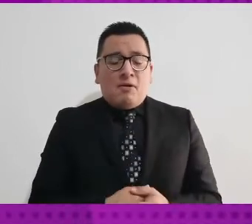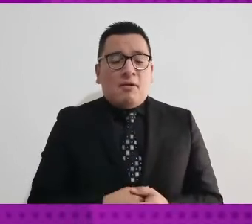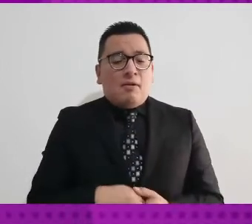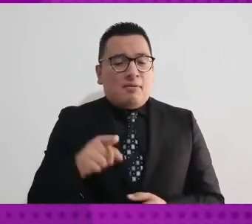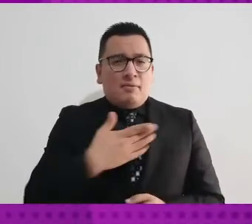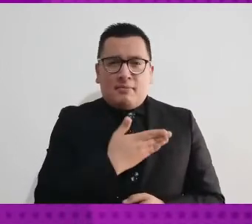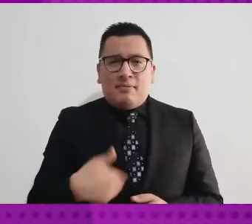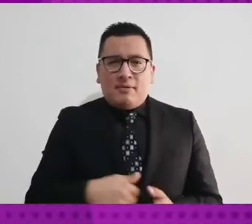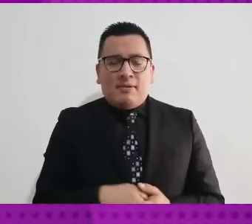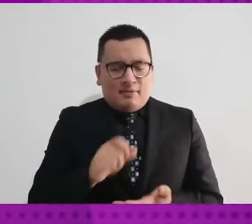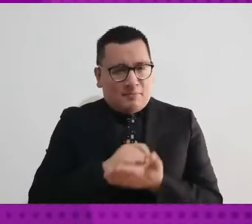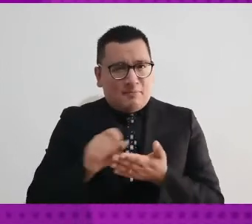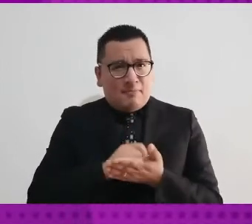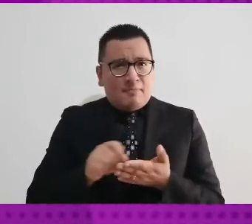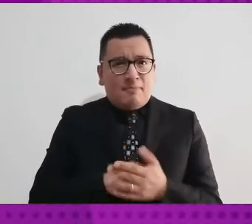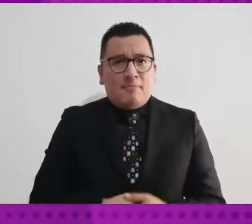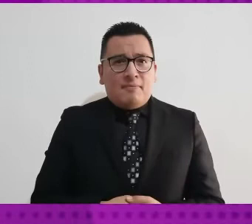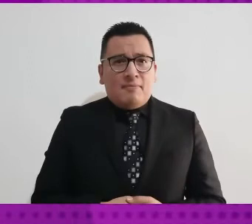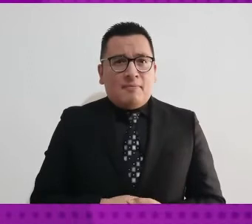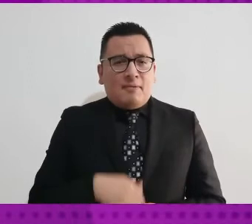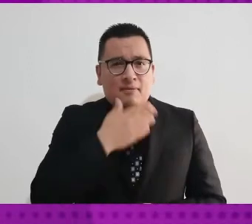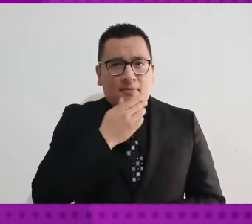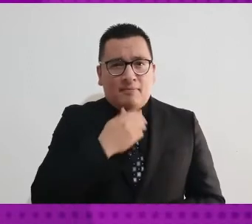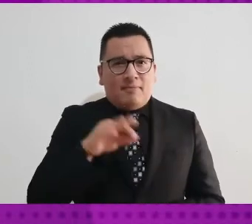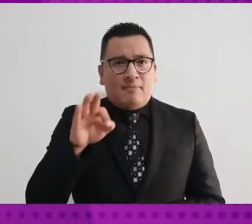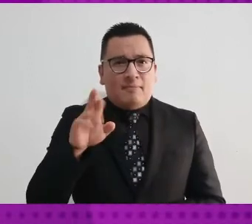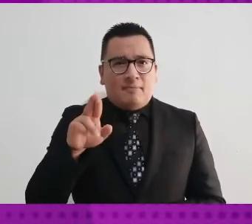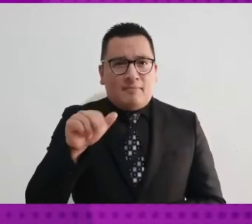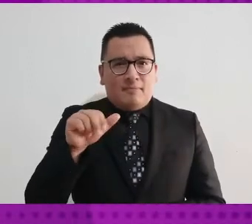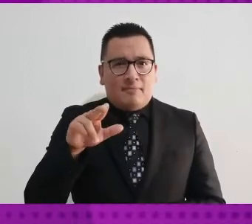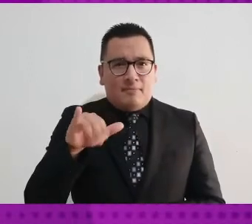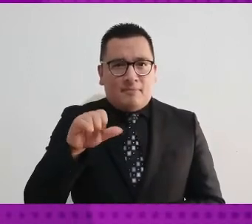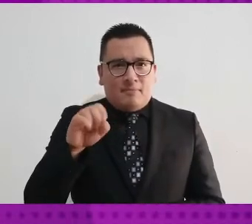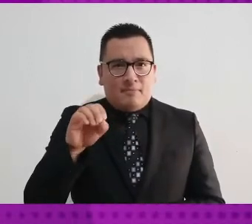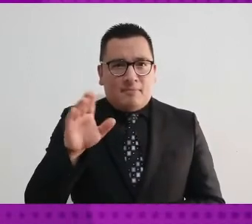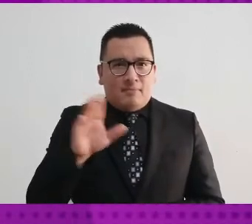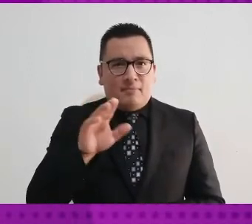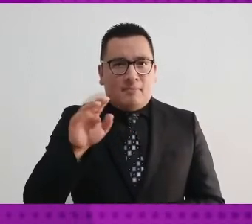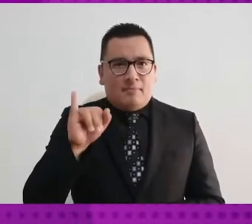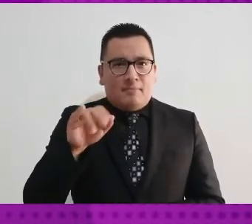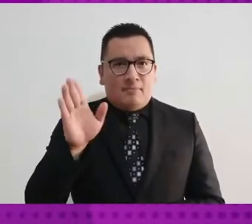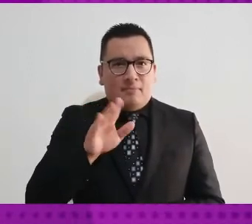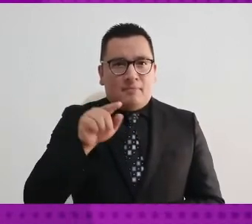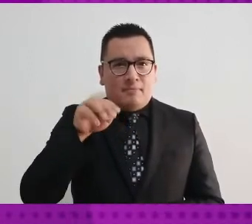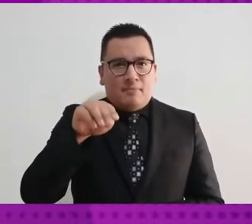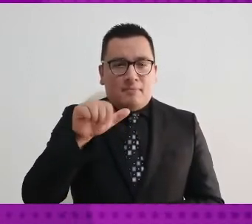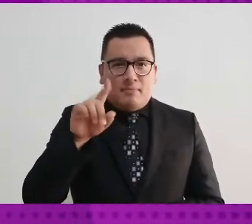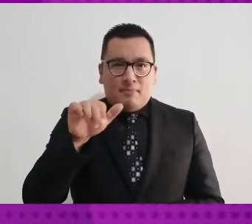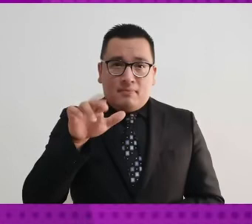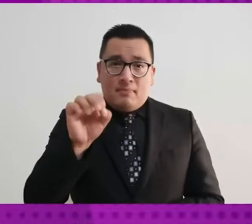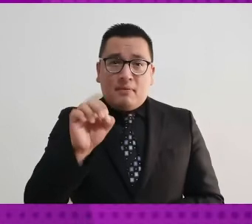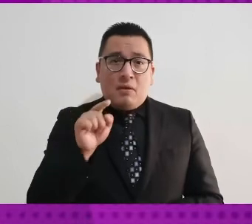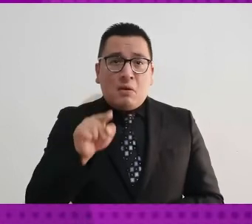presidencial que escribió Francisco I. Madero, con la asistencia, por cierto, de Soledad González Dávila y